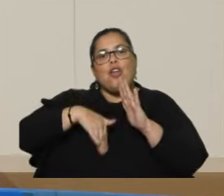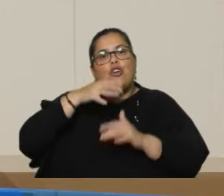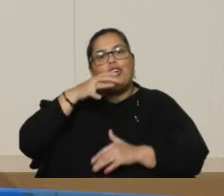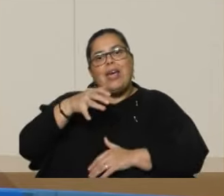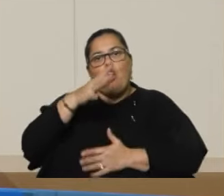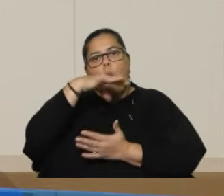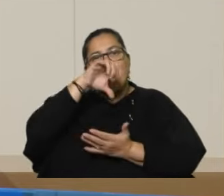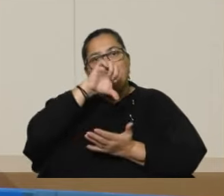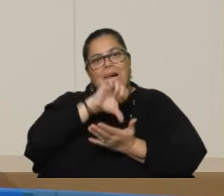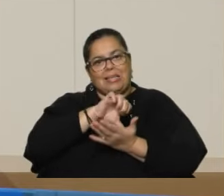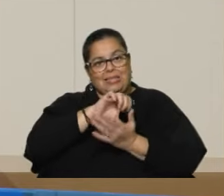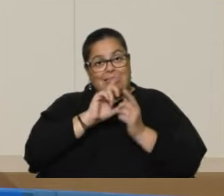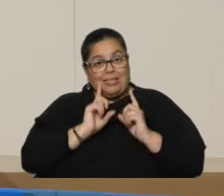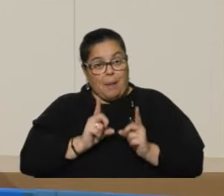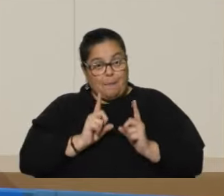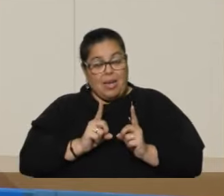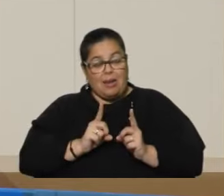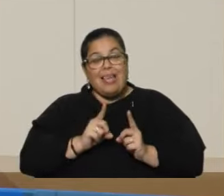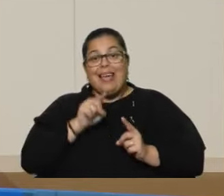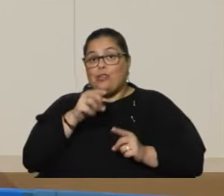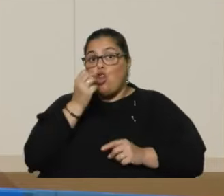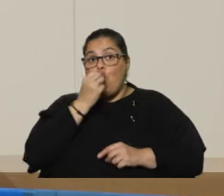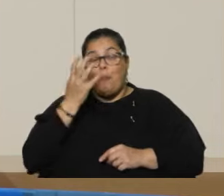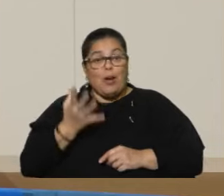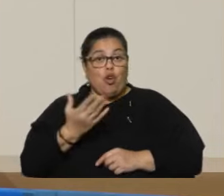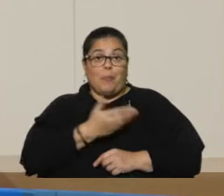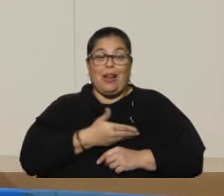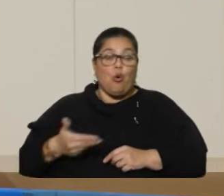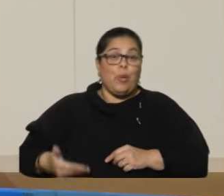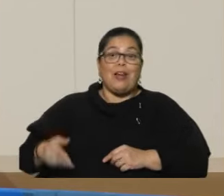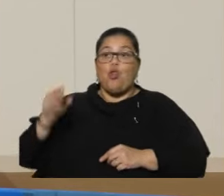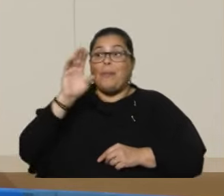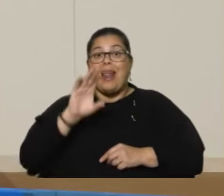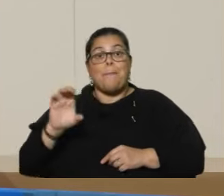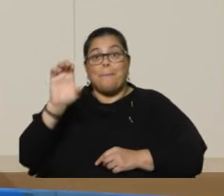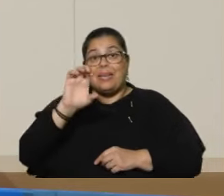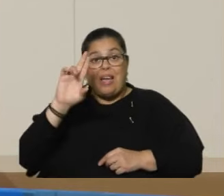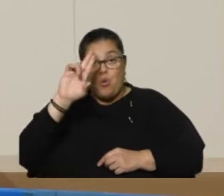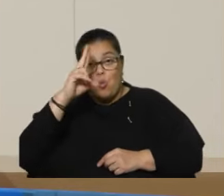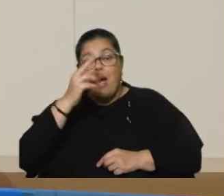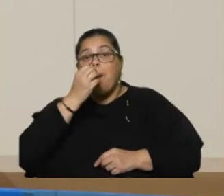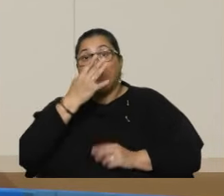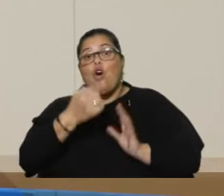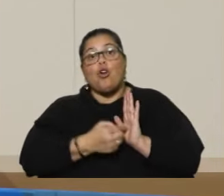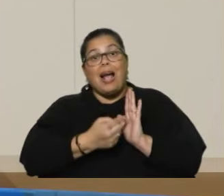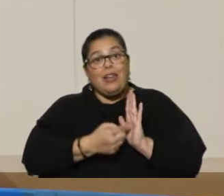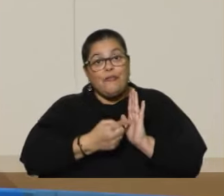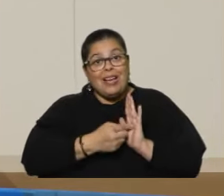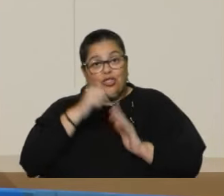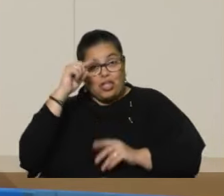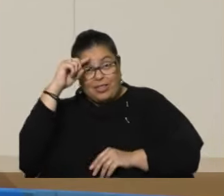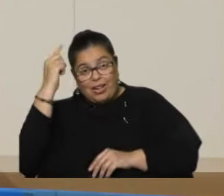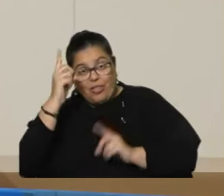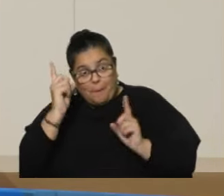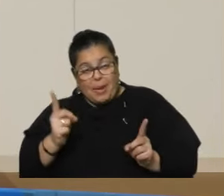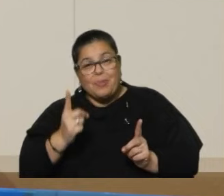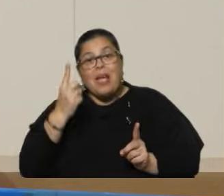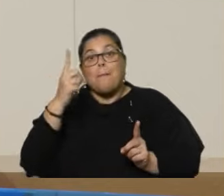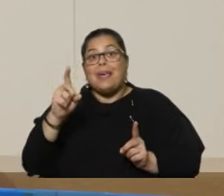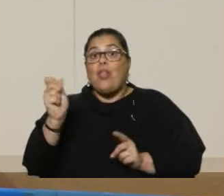es menor costo de financiamiento para el gobierno y para las empresas uruguayas. Bueno, mayor calificación, una cantidad de externalidades pero positivas. Pero el déficit fiscal sigue